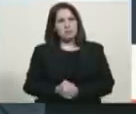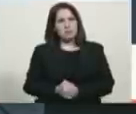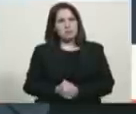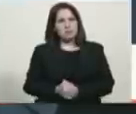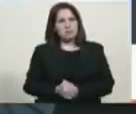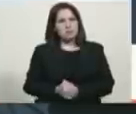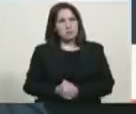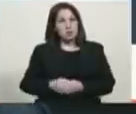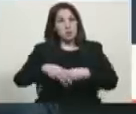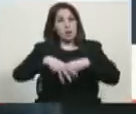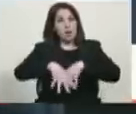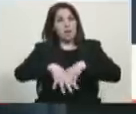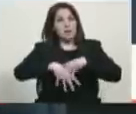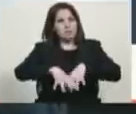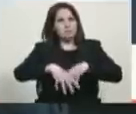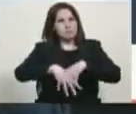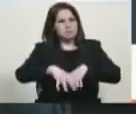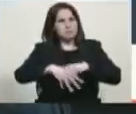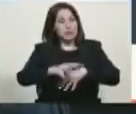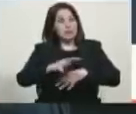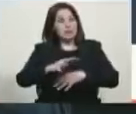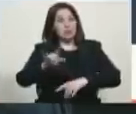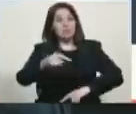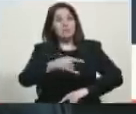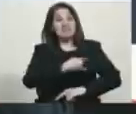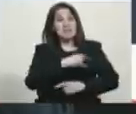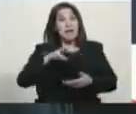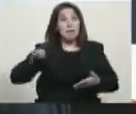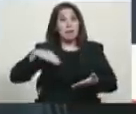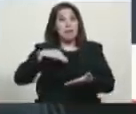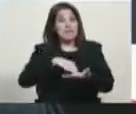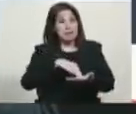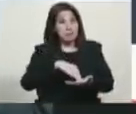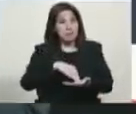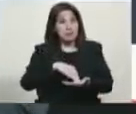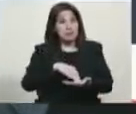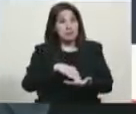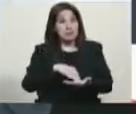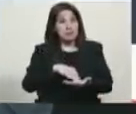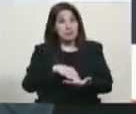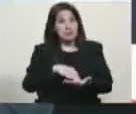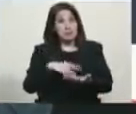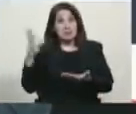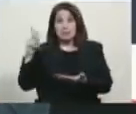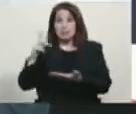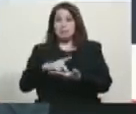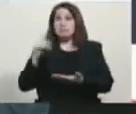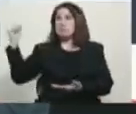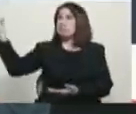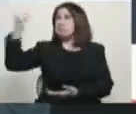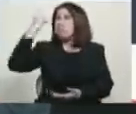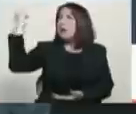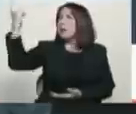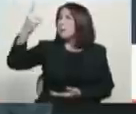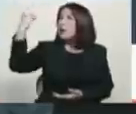Una marcha en la Universidad de Miami, antes que iba llegando el helicóptero Donald